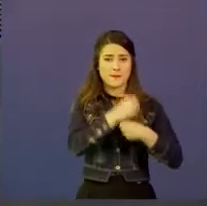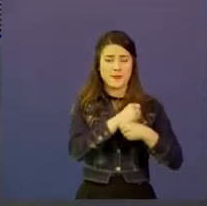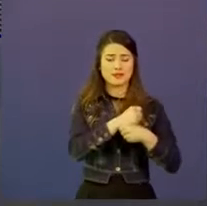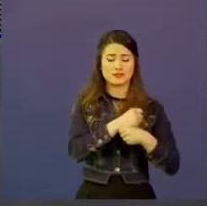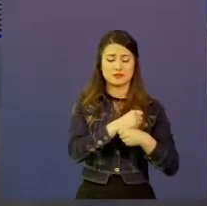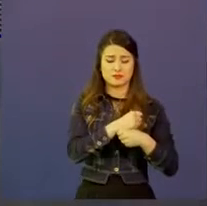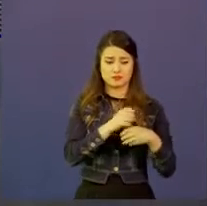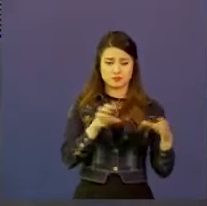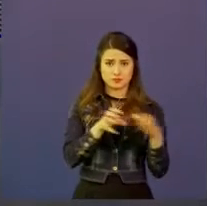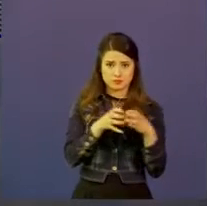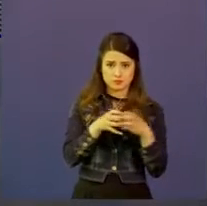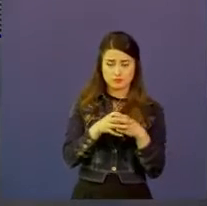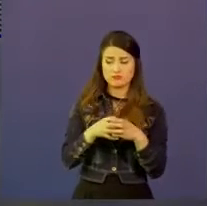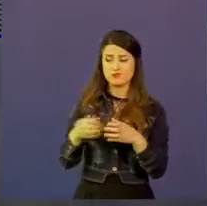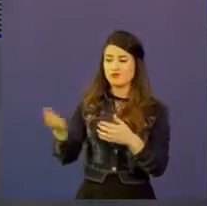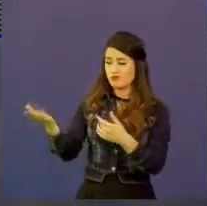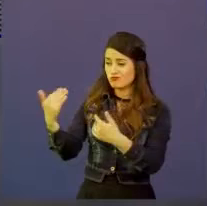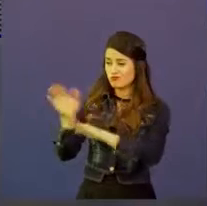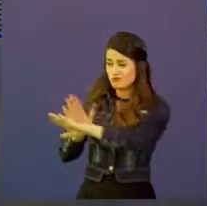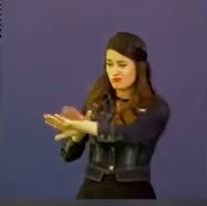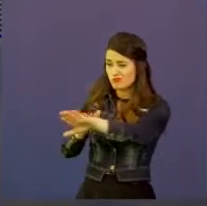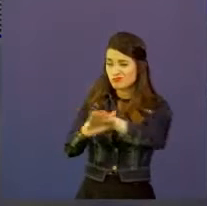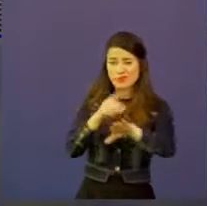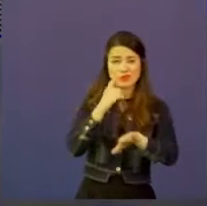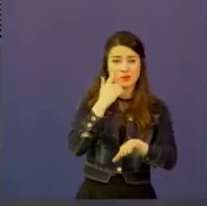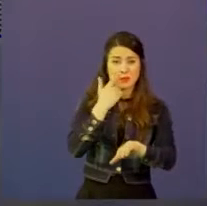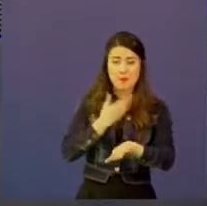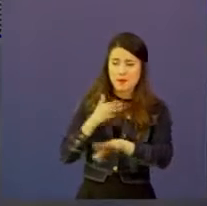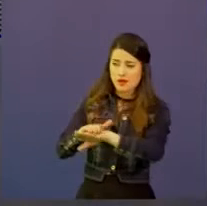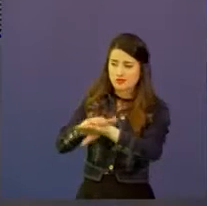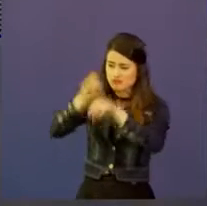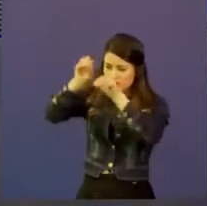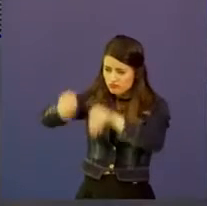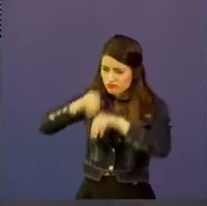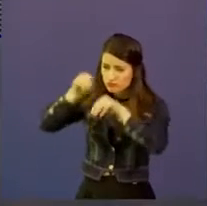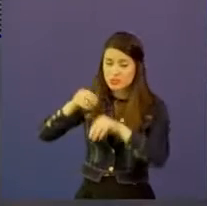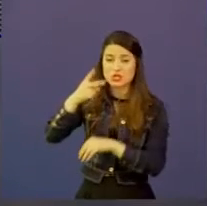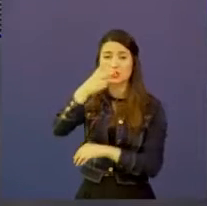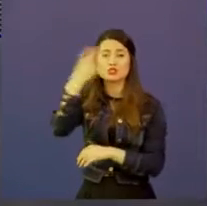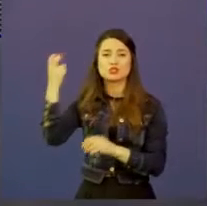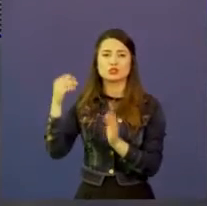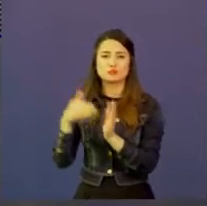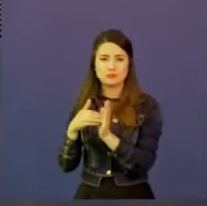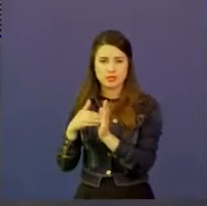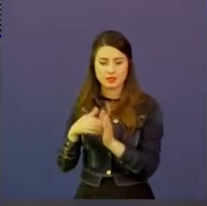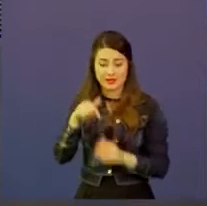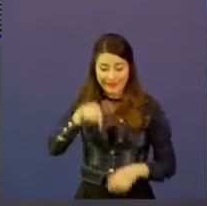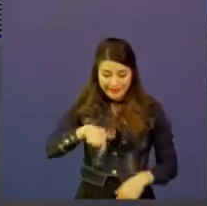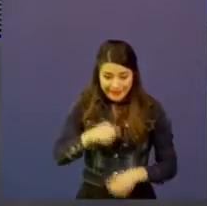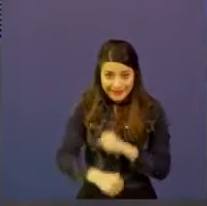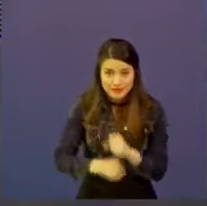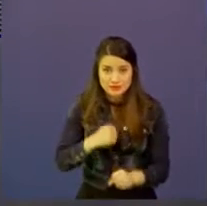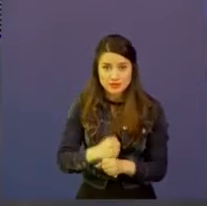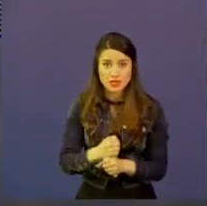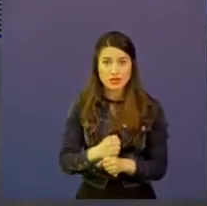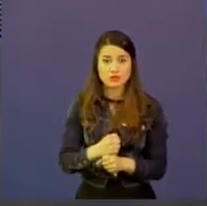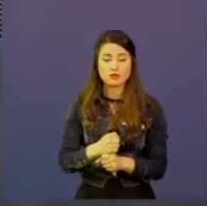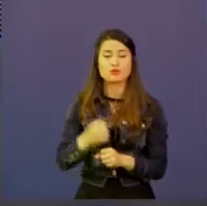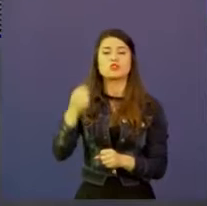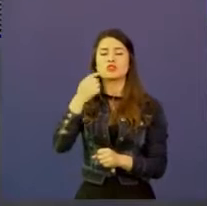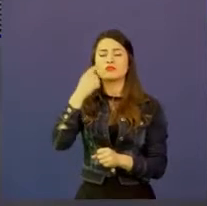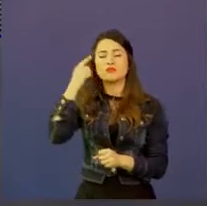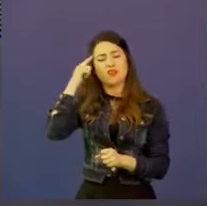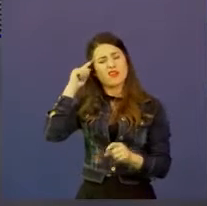formamos 200.000 padres de familia y este año vamos a formar 200.000 padres de familia. Llevamos 54.000 en este